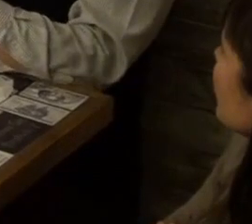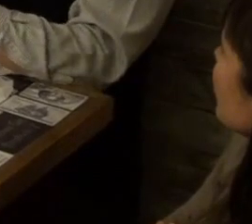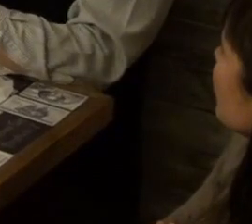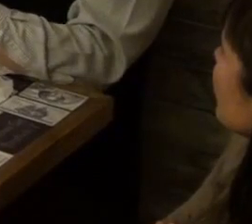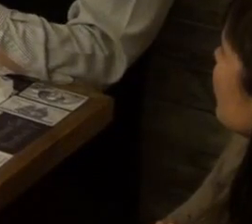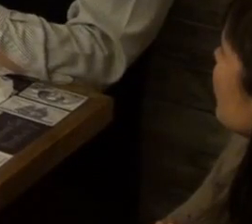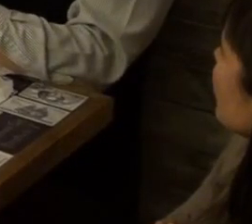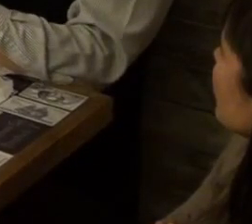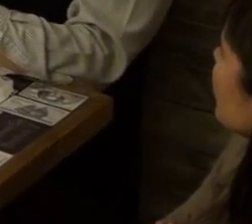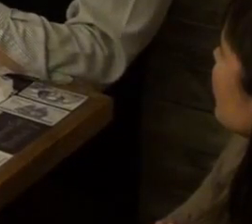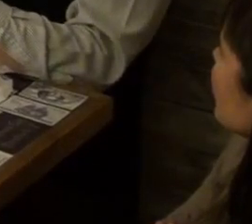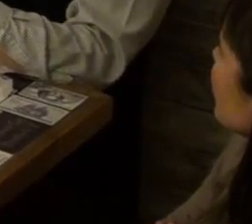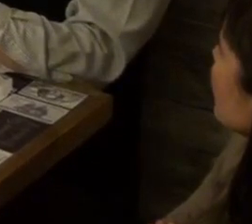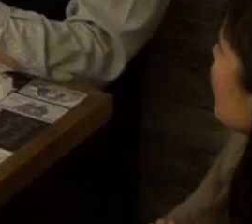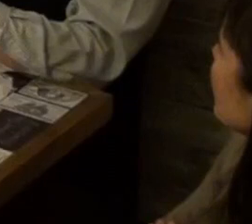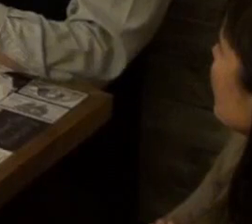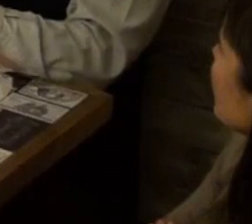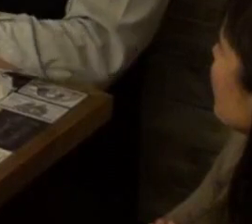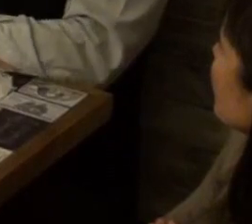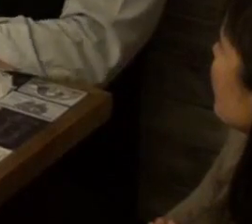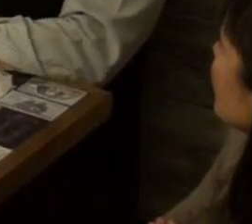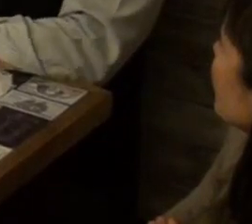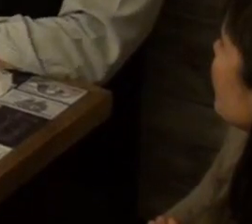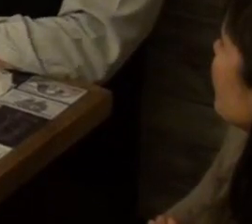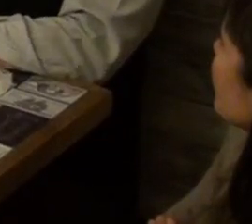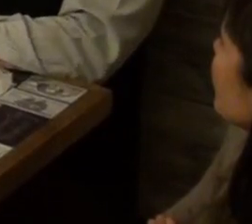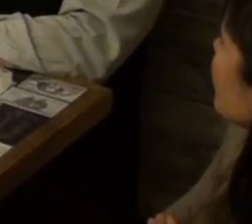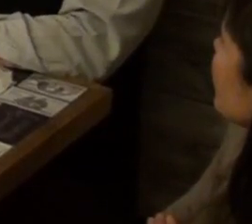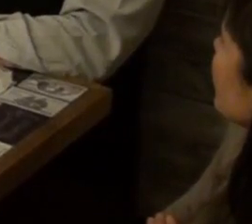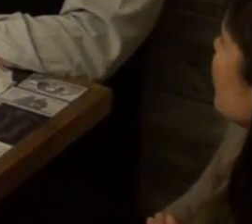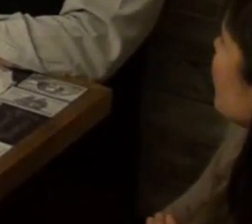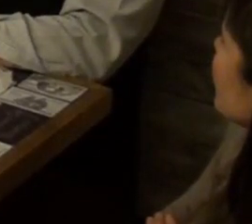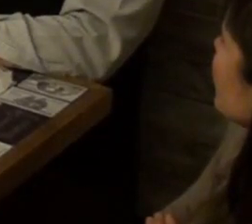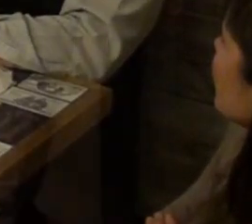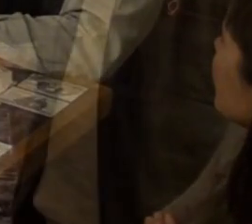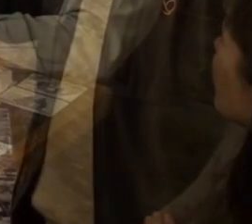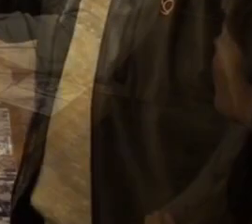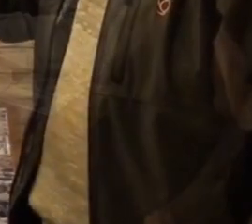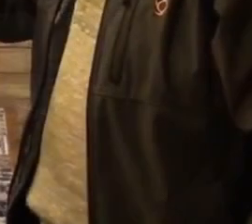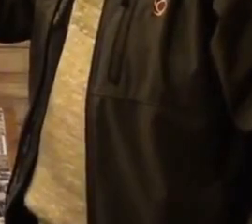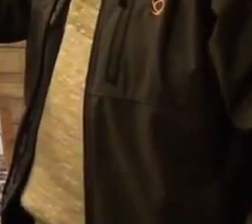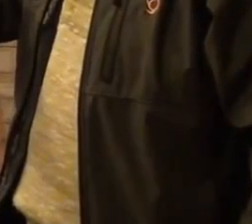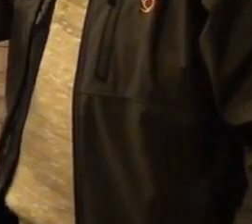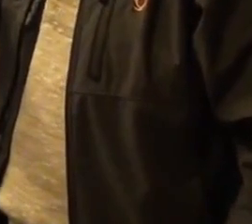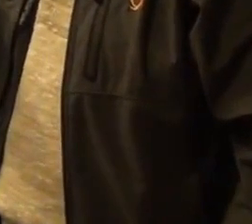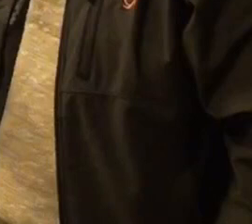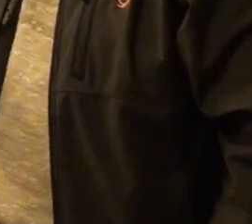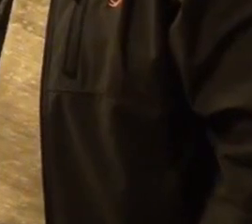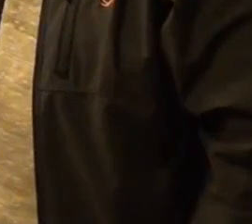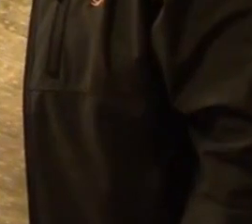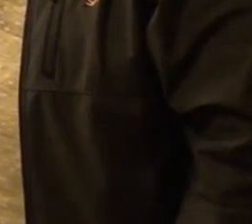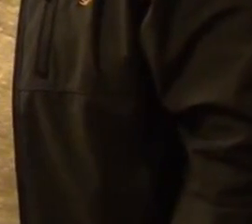grata y relajada, a través de una breve y atractiva presentación para estimular el debate de temas científicos y tecnológicos. Buscando